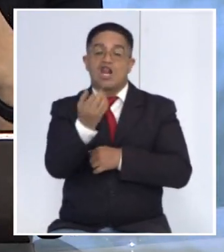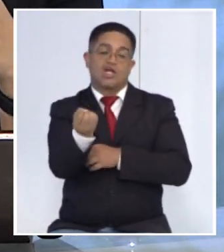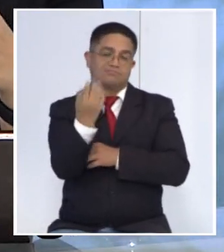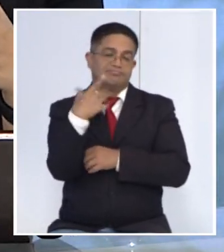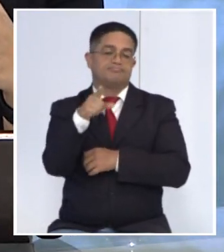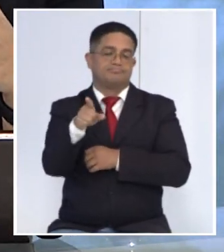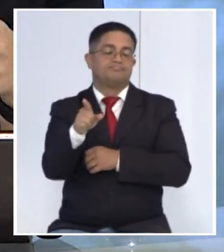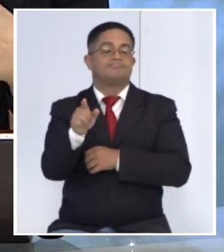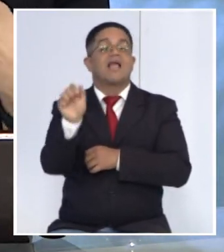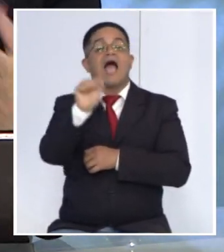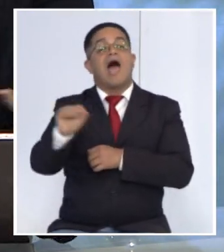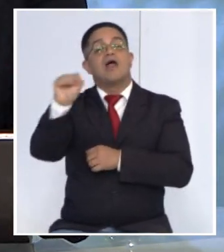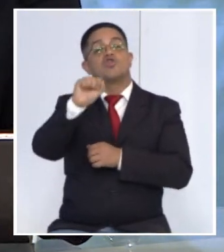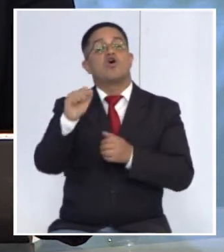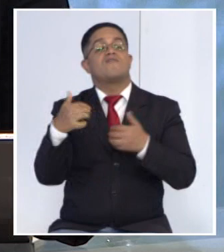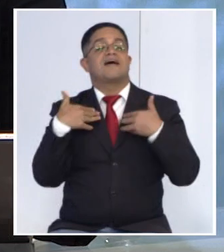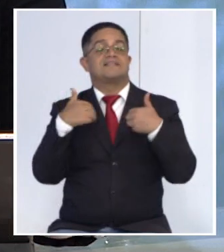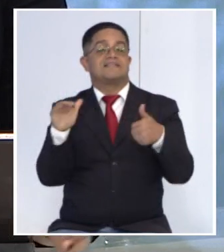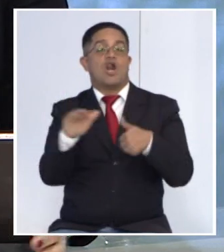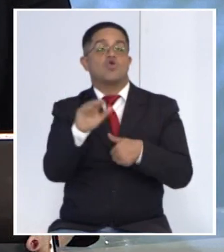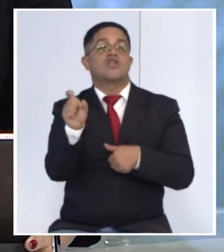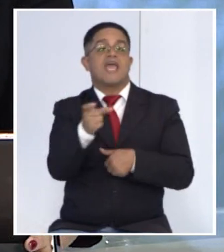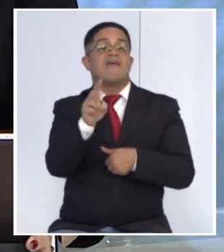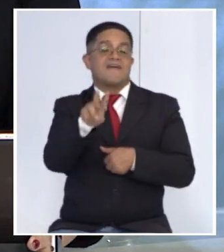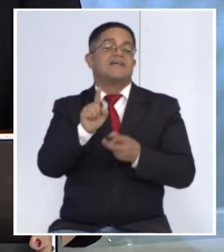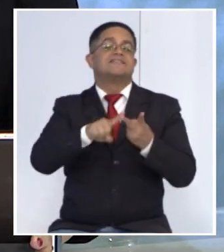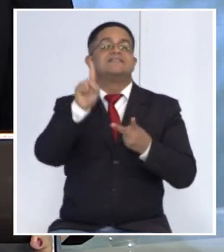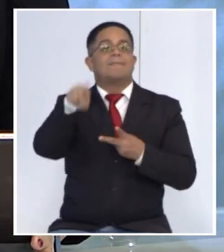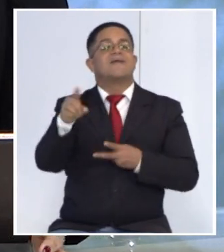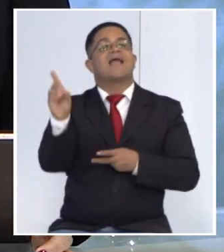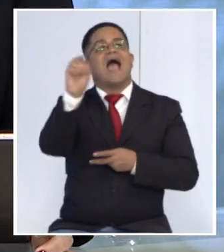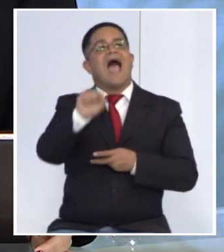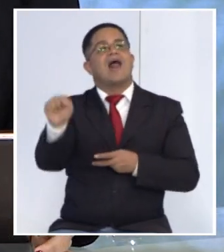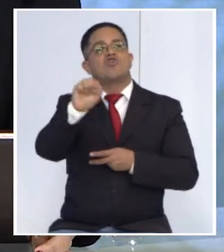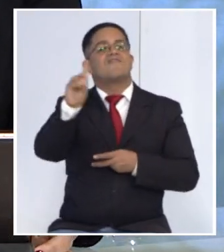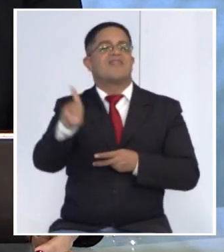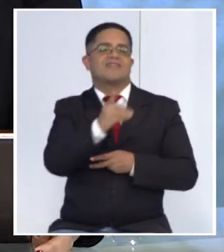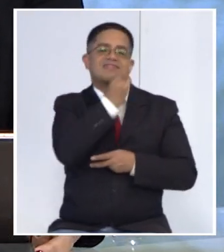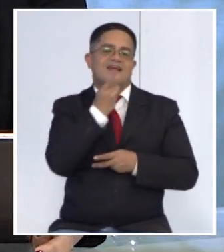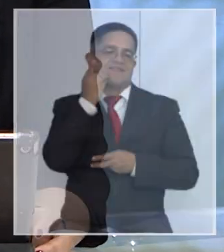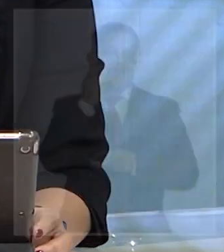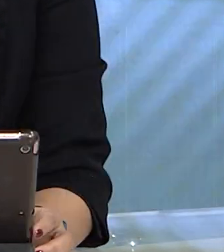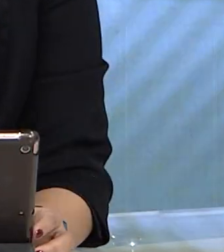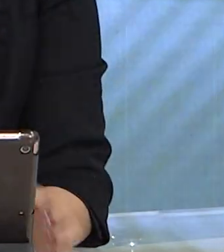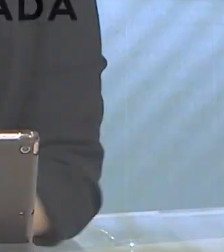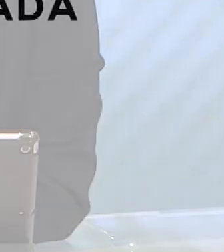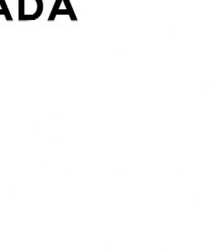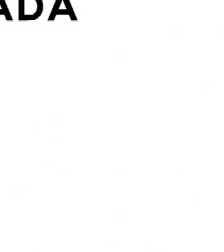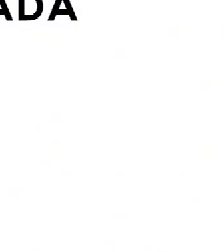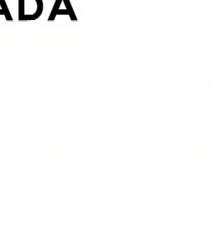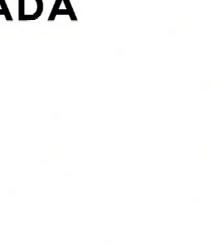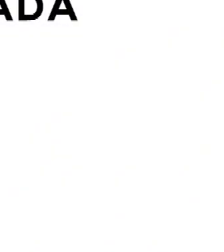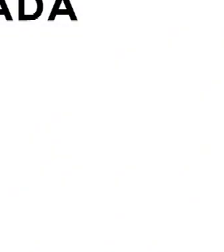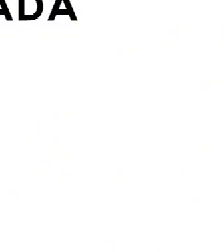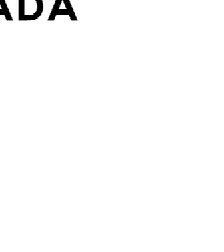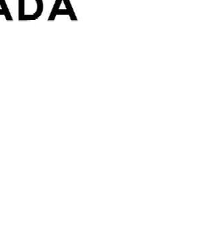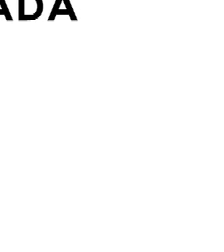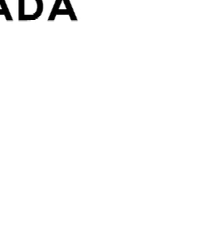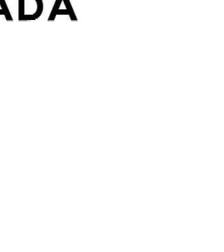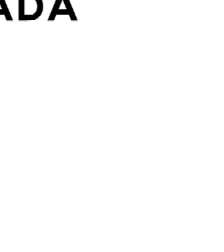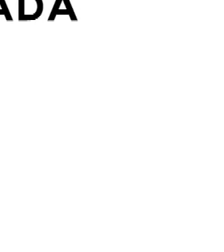están activas para ustedes, tanto por @salud_gb y @DanielJSalas. Volvemos.